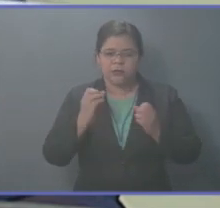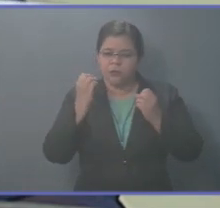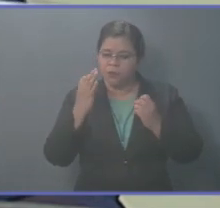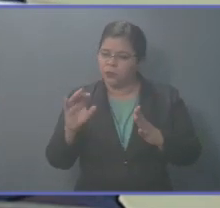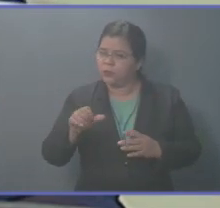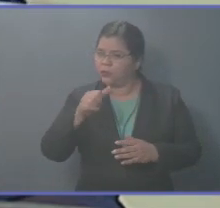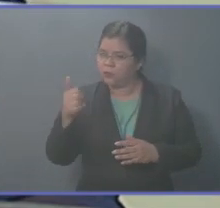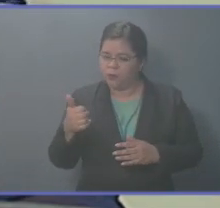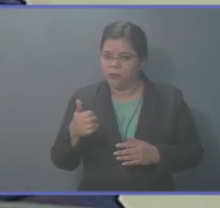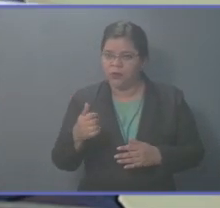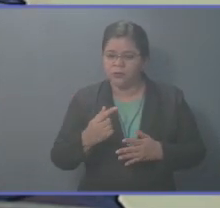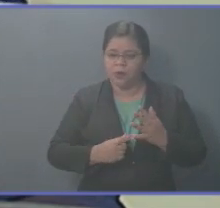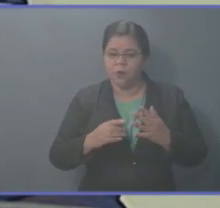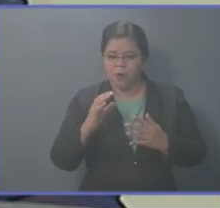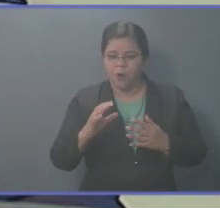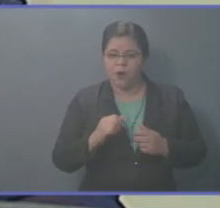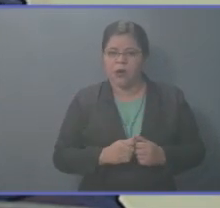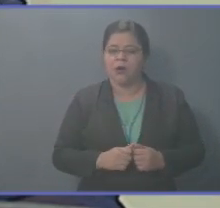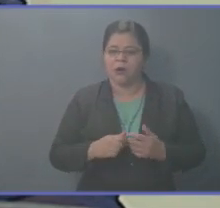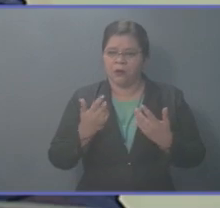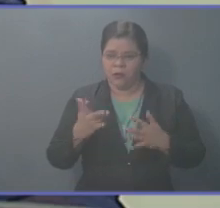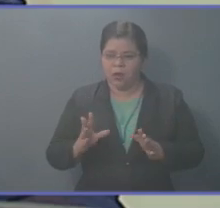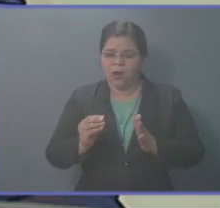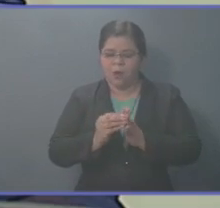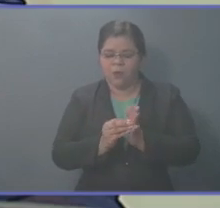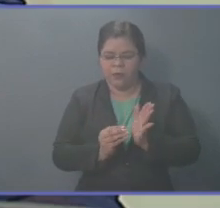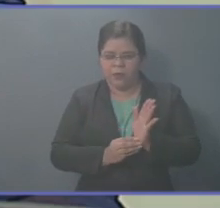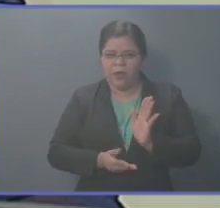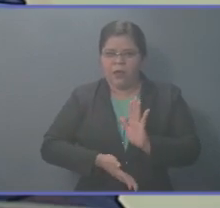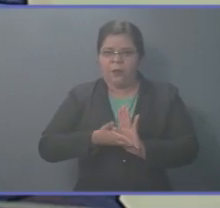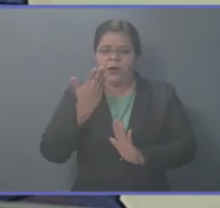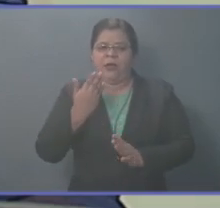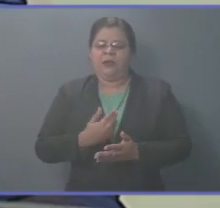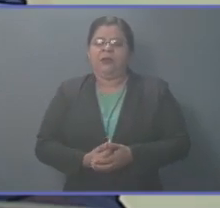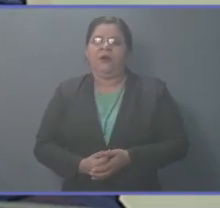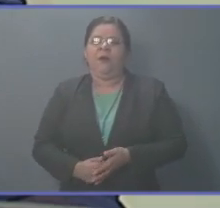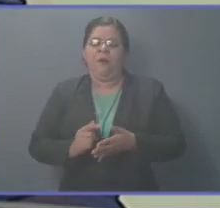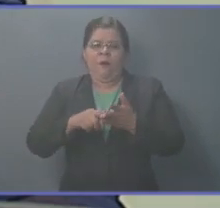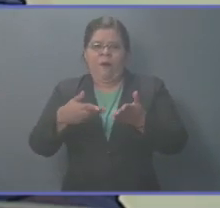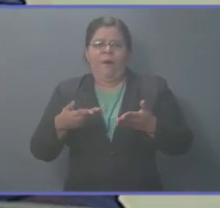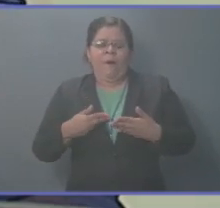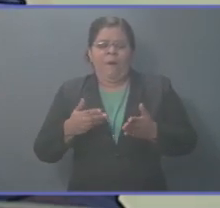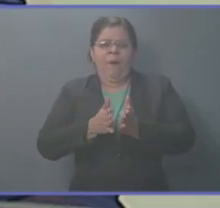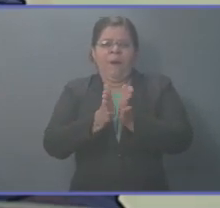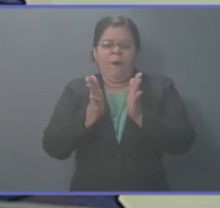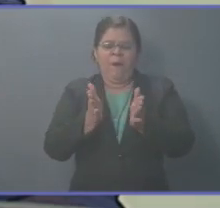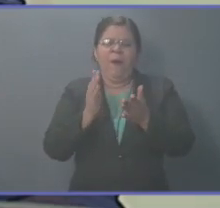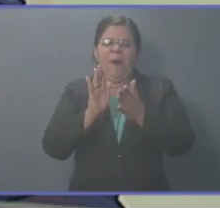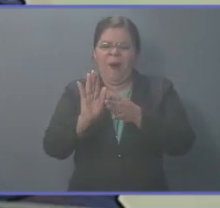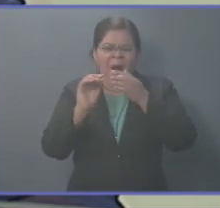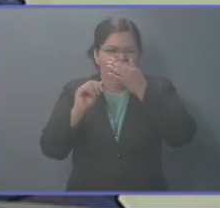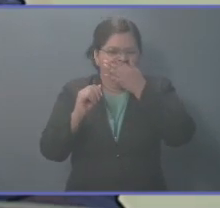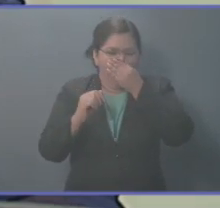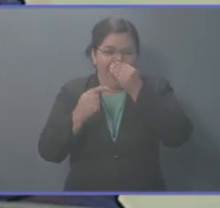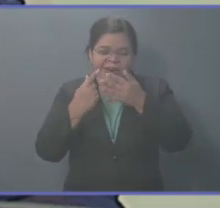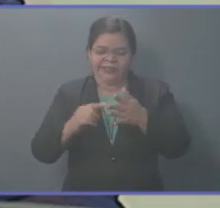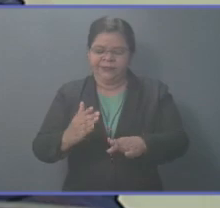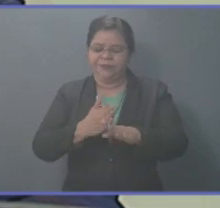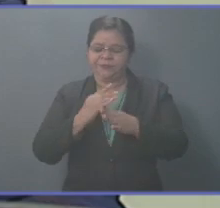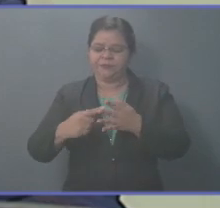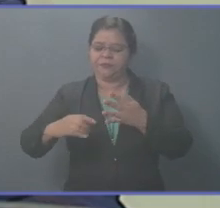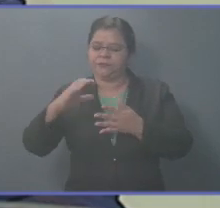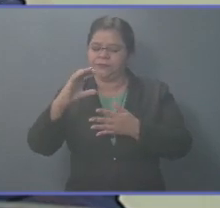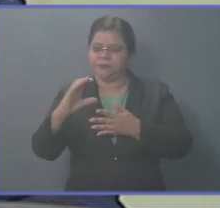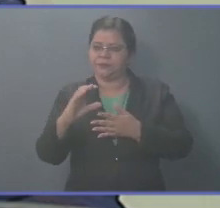otras disposiciones constitucionales, tiene un contenido amplio que equivale a derecho general, a cuya cabeza se encuentra en la propia